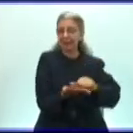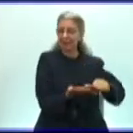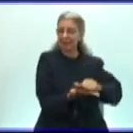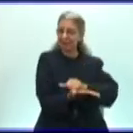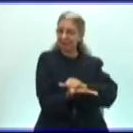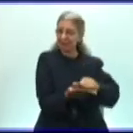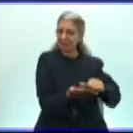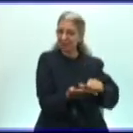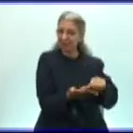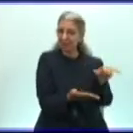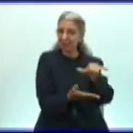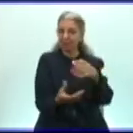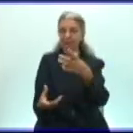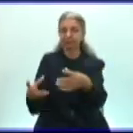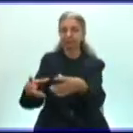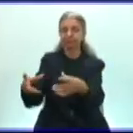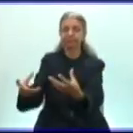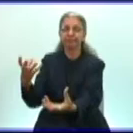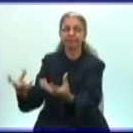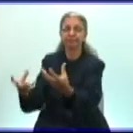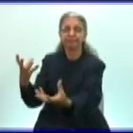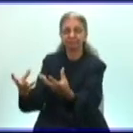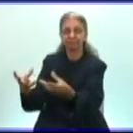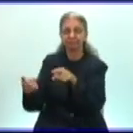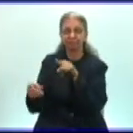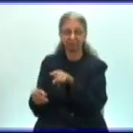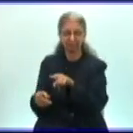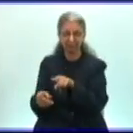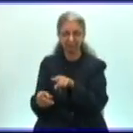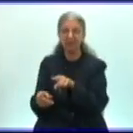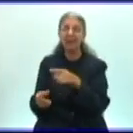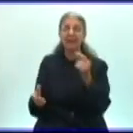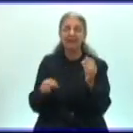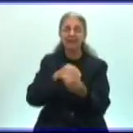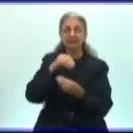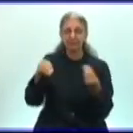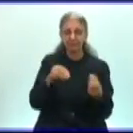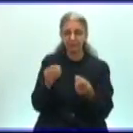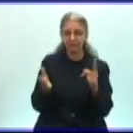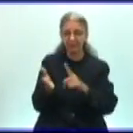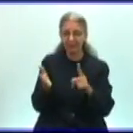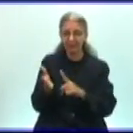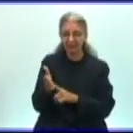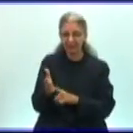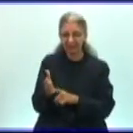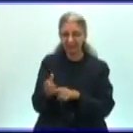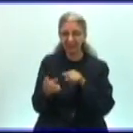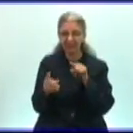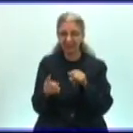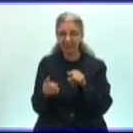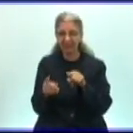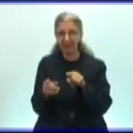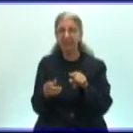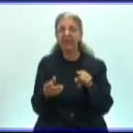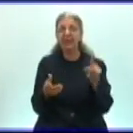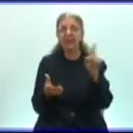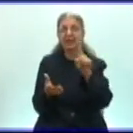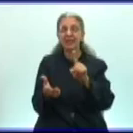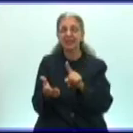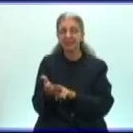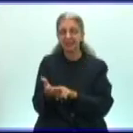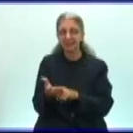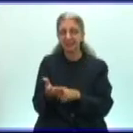en la hornilla eléctrica. La transformación de energía que ocurre es de energía eléctrica a energía térmica